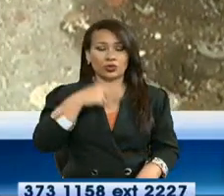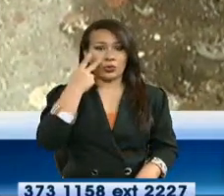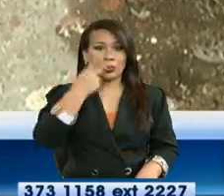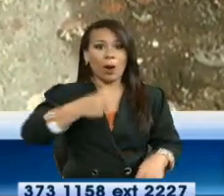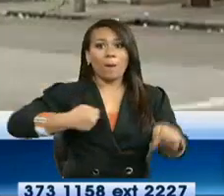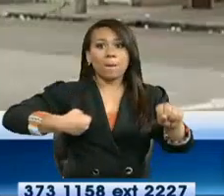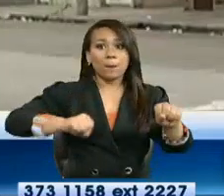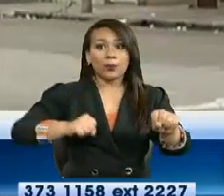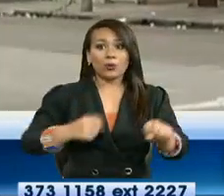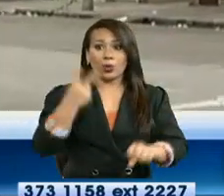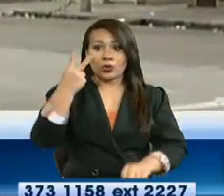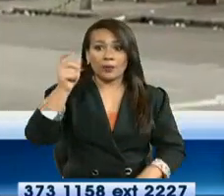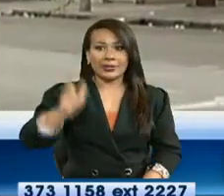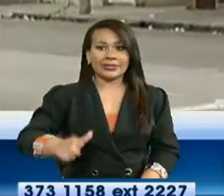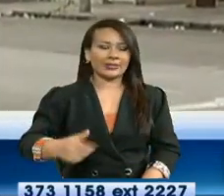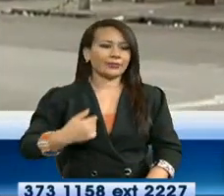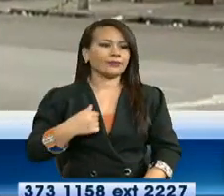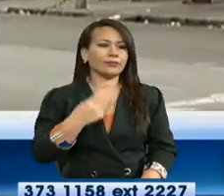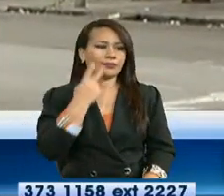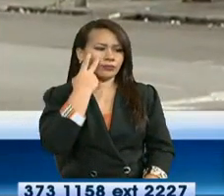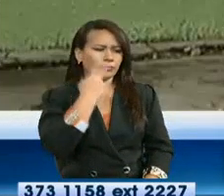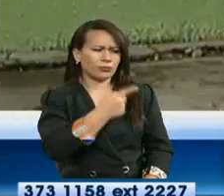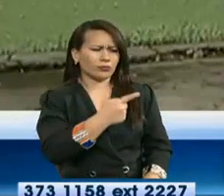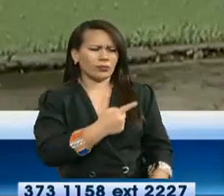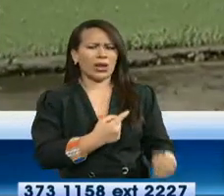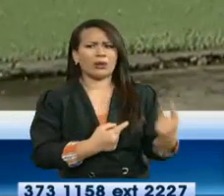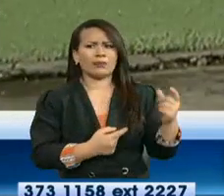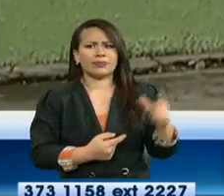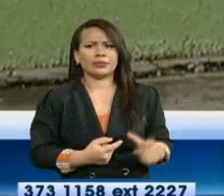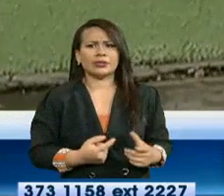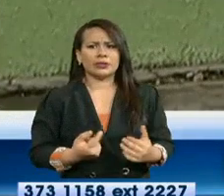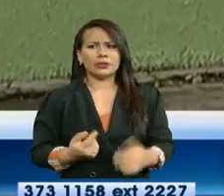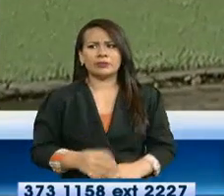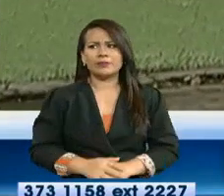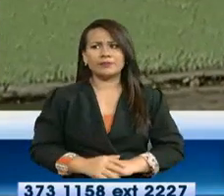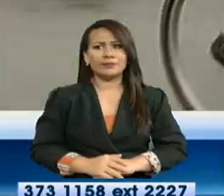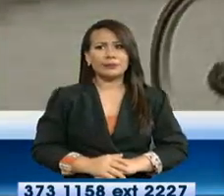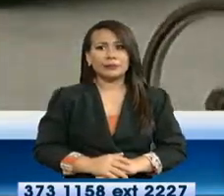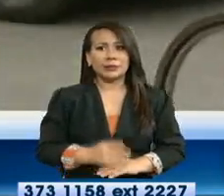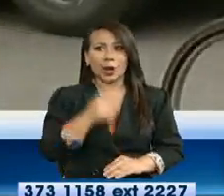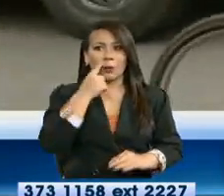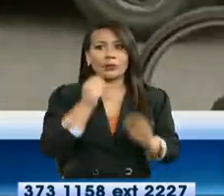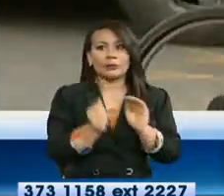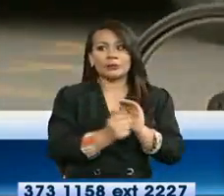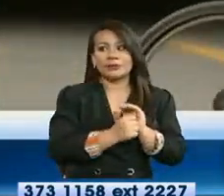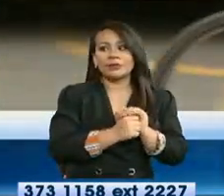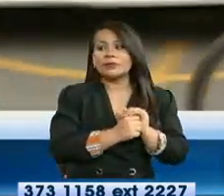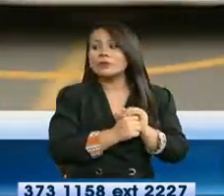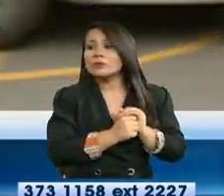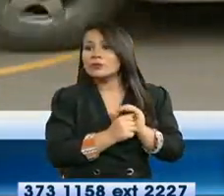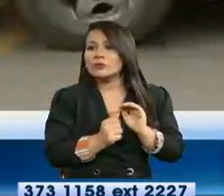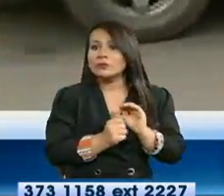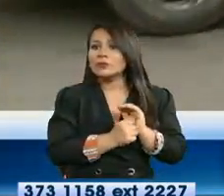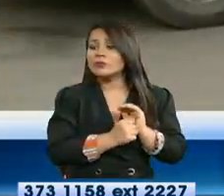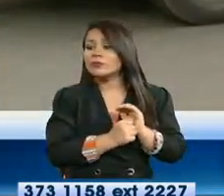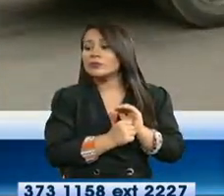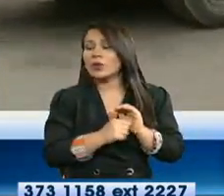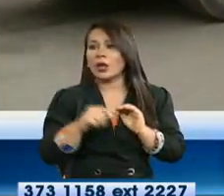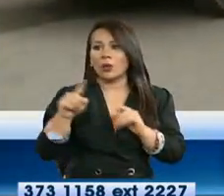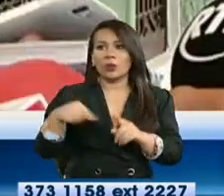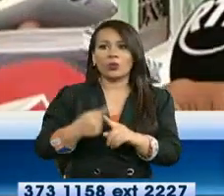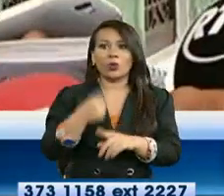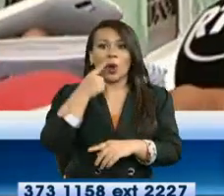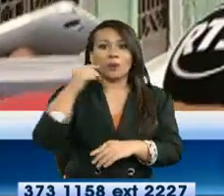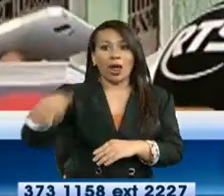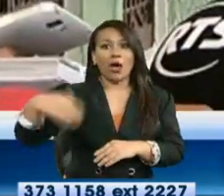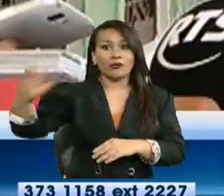moto con dos hombres se pararon ahí en la esquina y como que esperaban si salía o se quedaba adentro. Eso fue cuando él recién entró. Ya